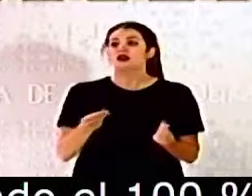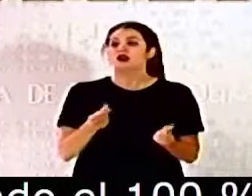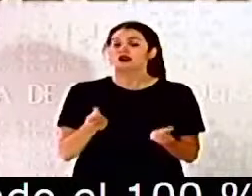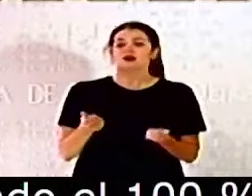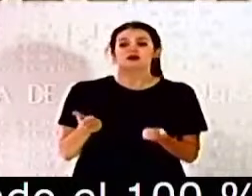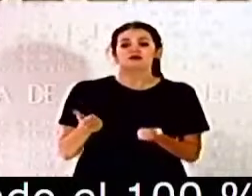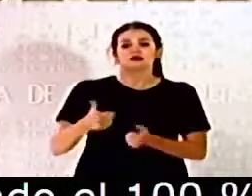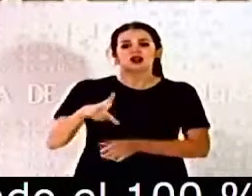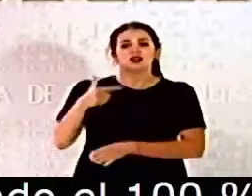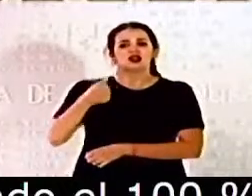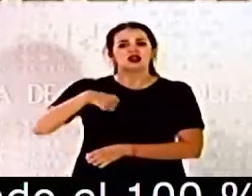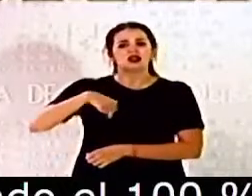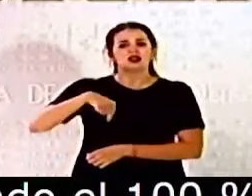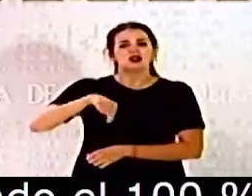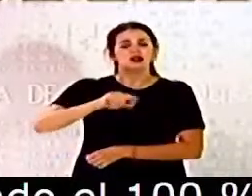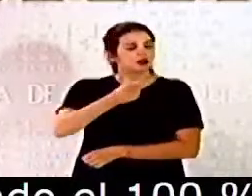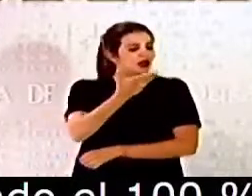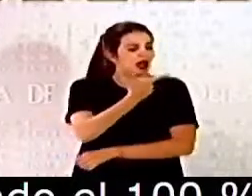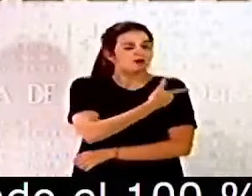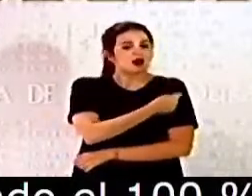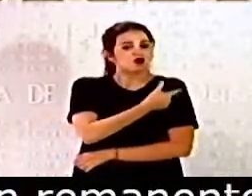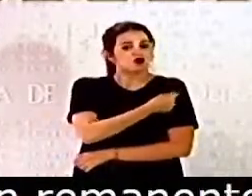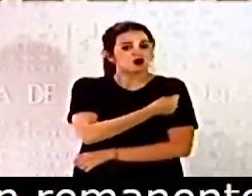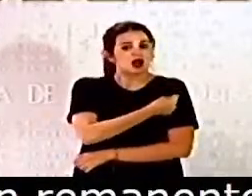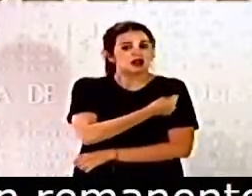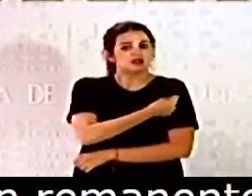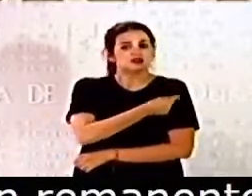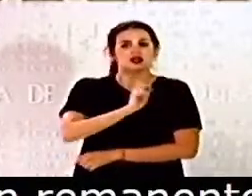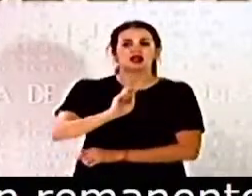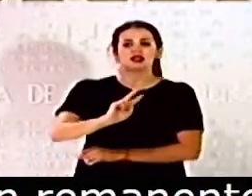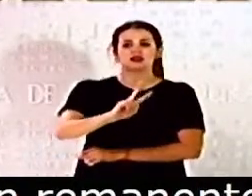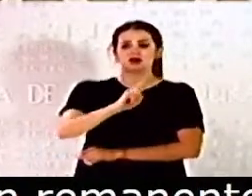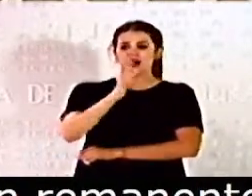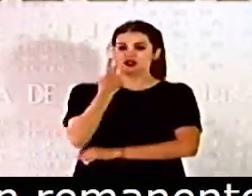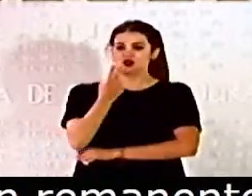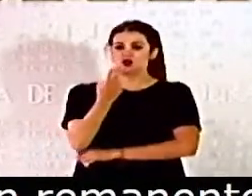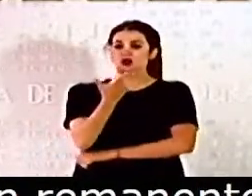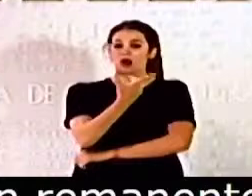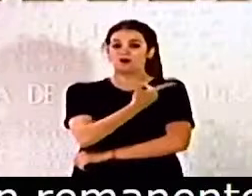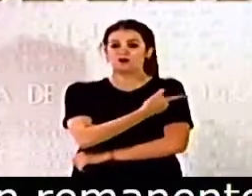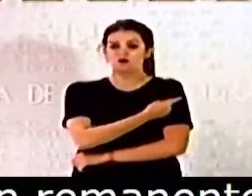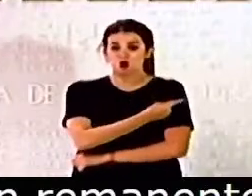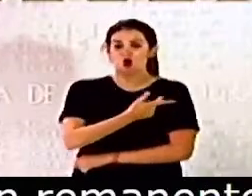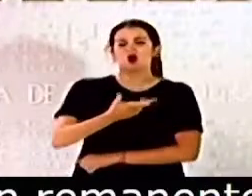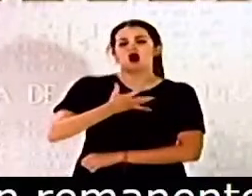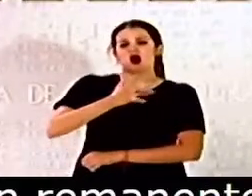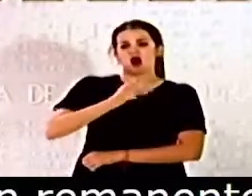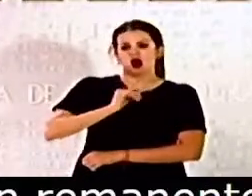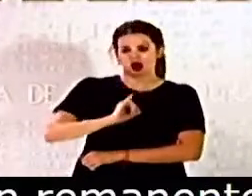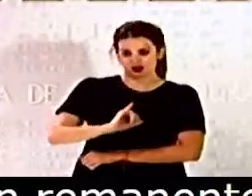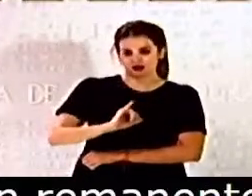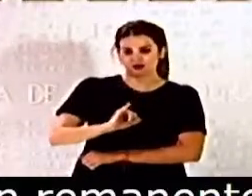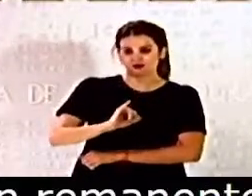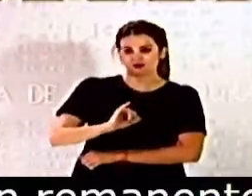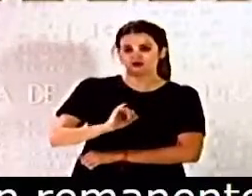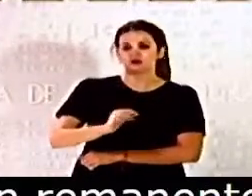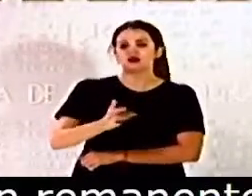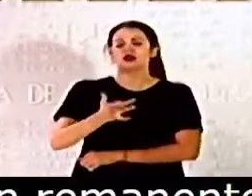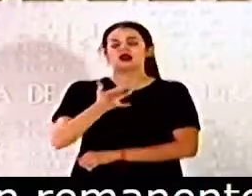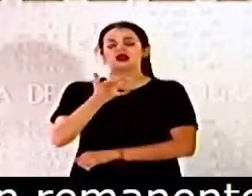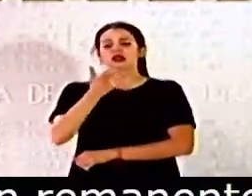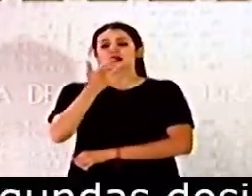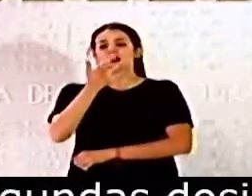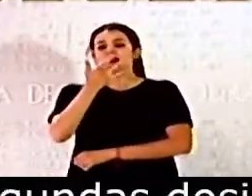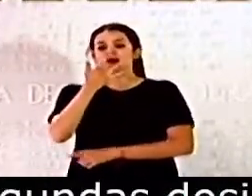remanente de vacunas que da justo para lo que serían segundas dosis si hubiese una rotura de stock, pero en ningún